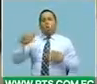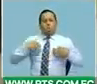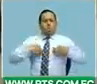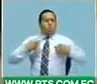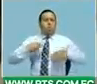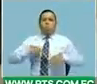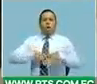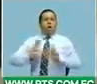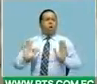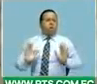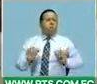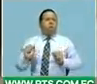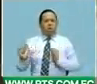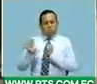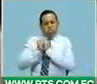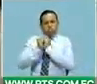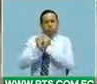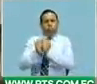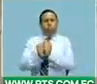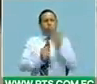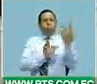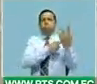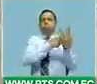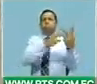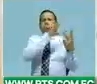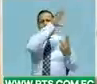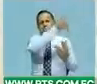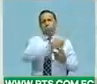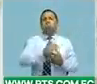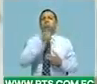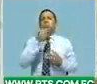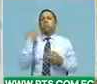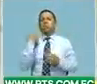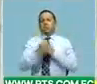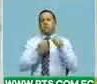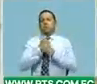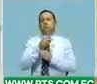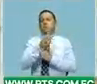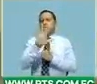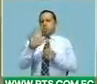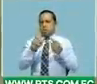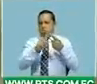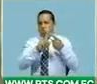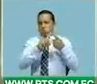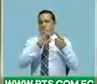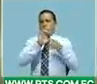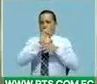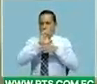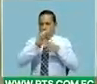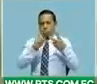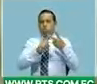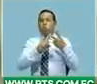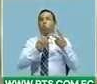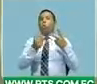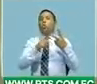Los detenidos tienen aproximadamente 25 años. Uno es ecuatoriano y el otro